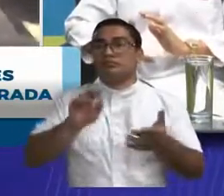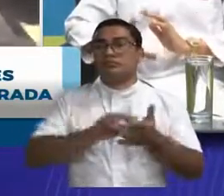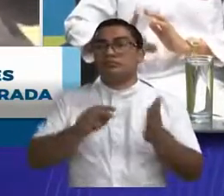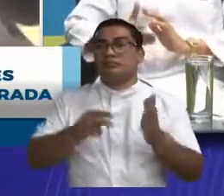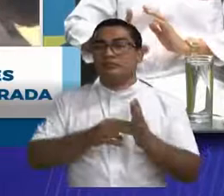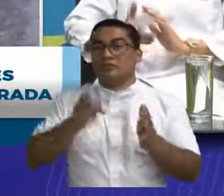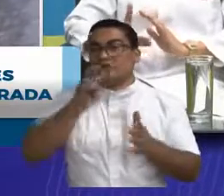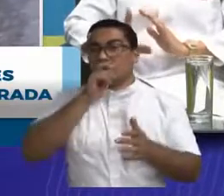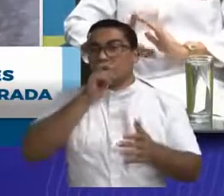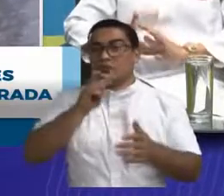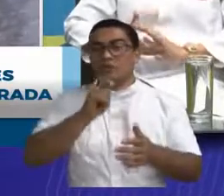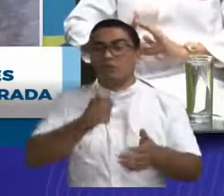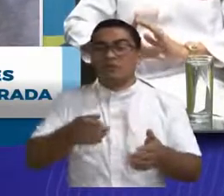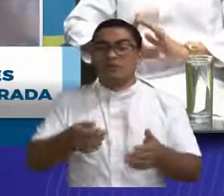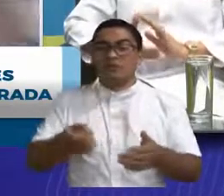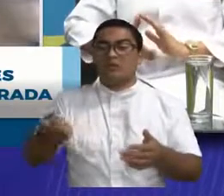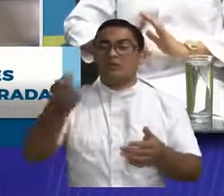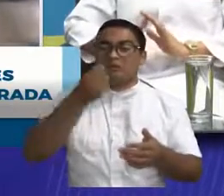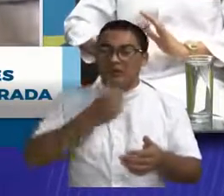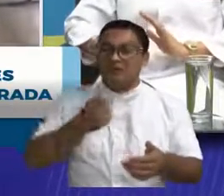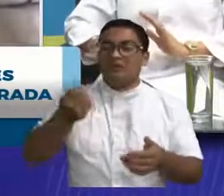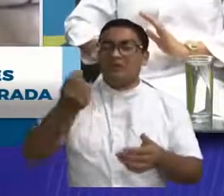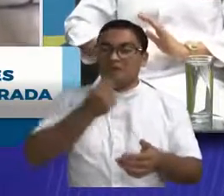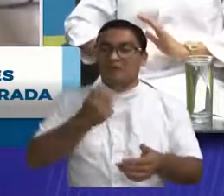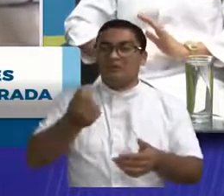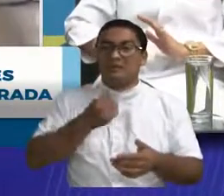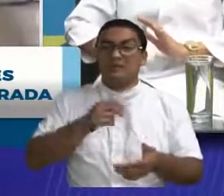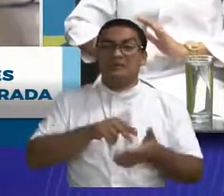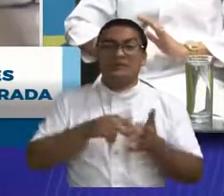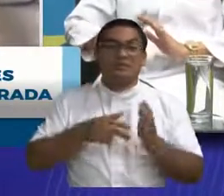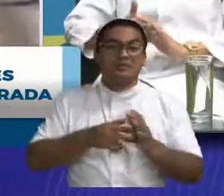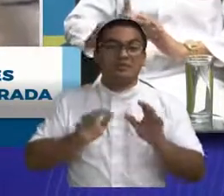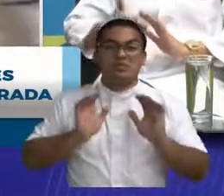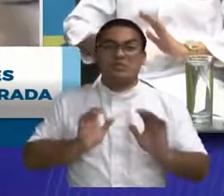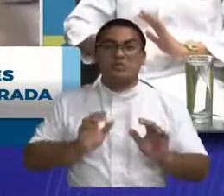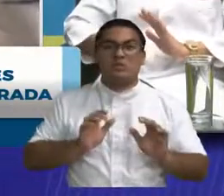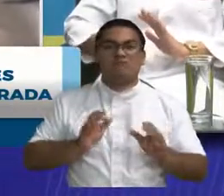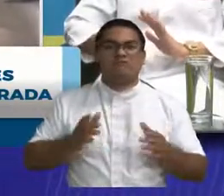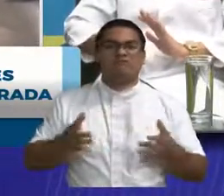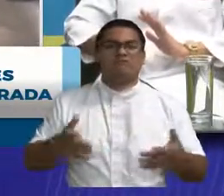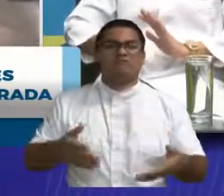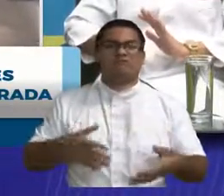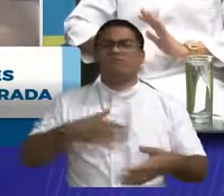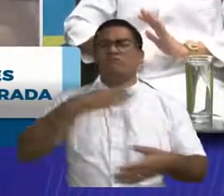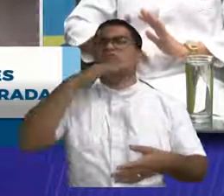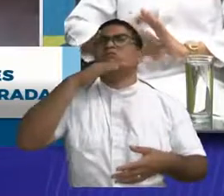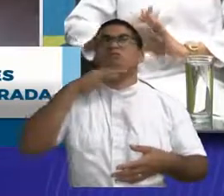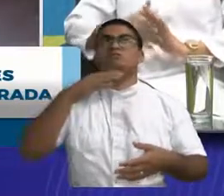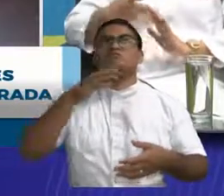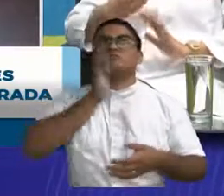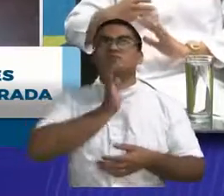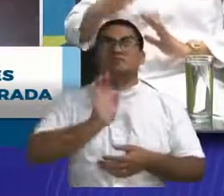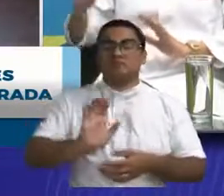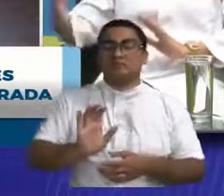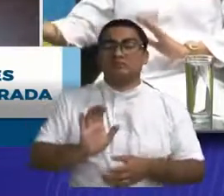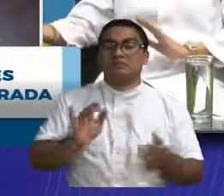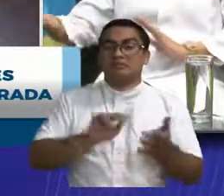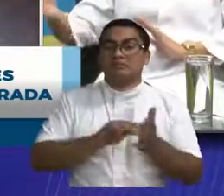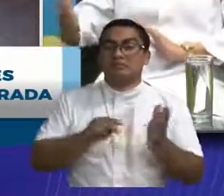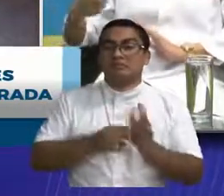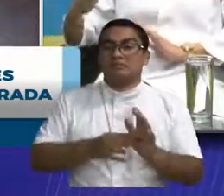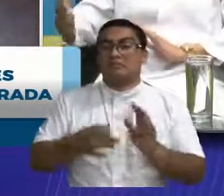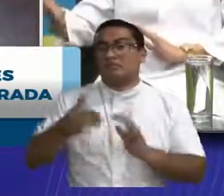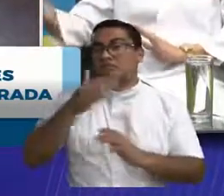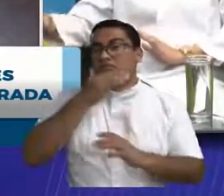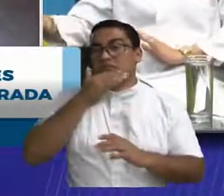antibióticos y eso crea la resistencia. Y es la primera complicación que vamos a tener, la resistencia en estos pacientes y también la evolución tórpida